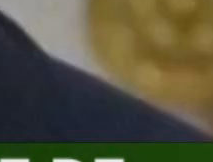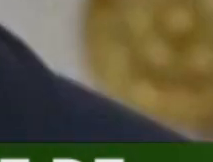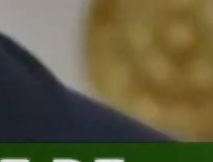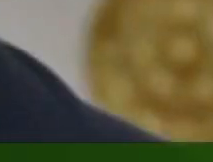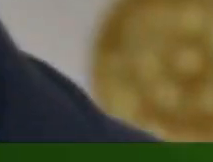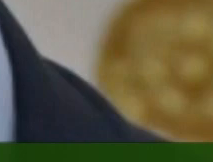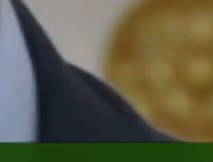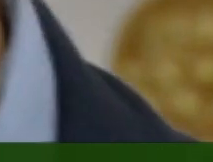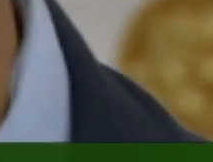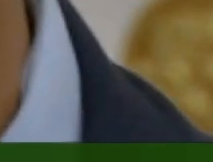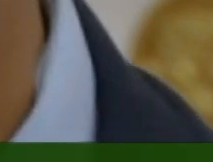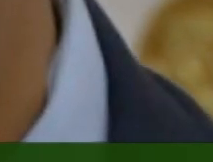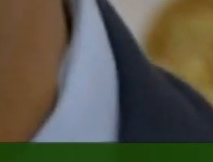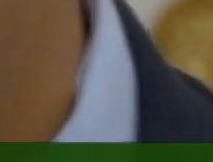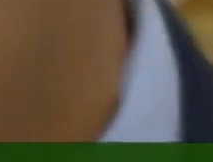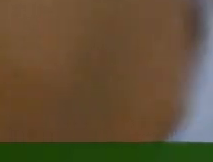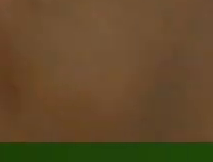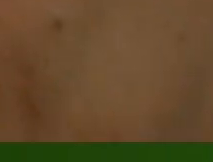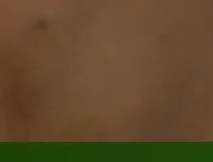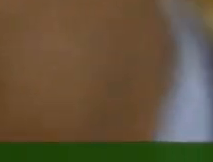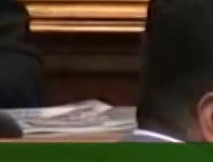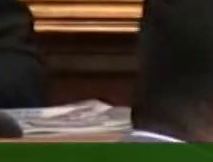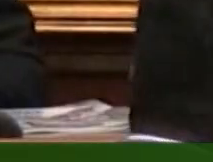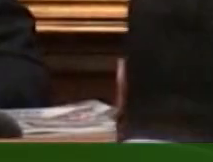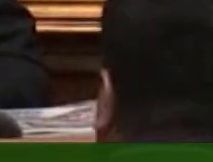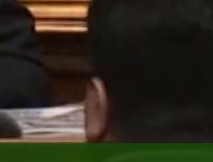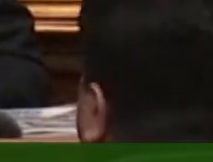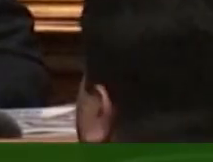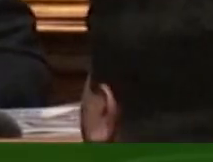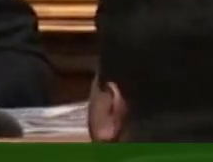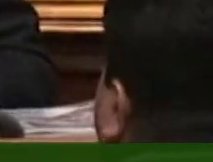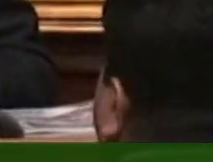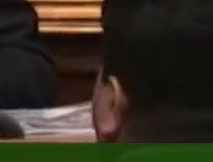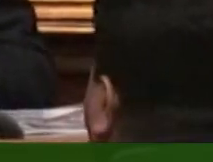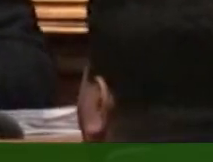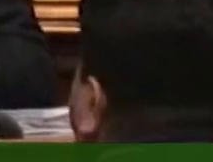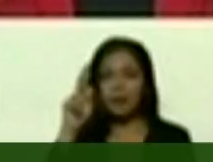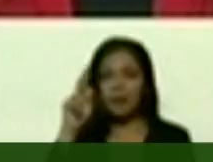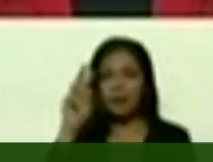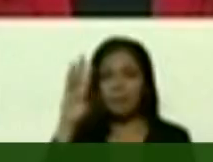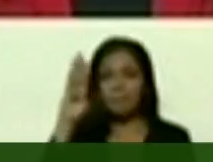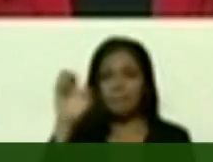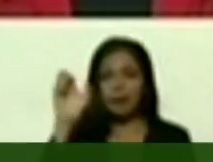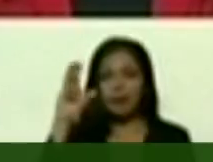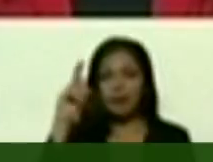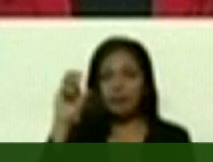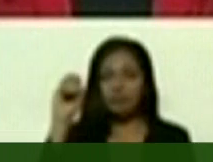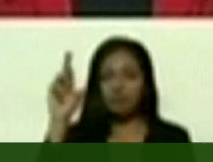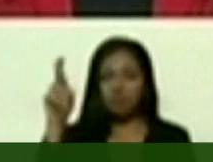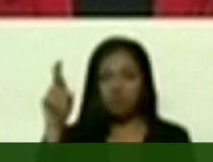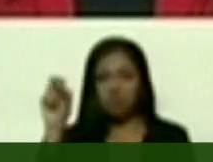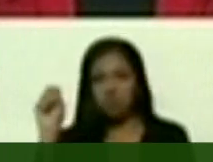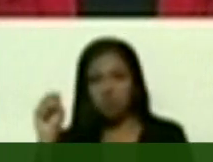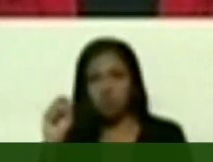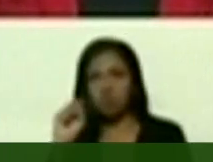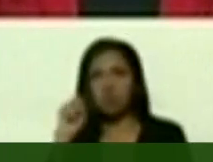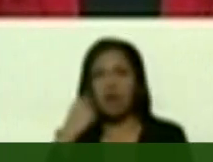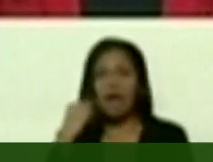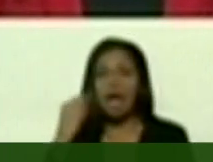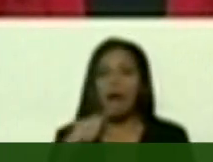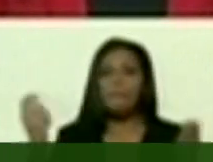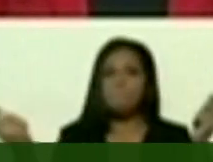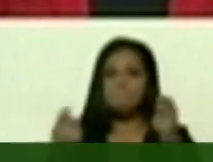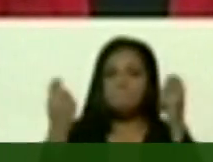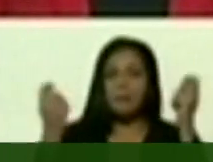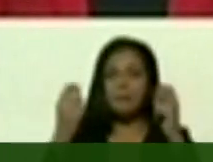diálogos se discuten 6 puntos y se declaró optimista sobre las conversaciones con la oposición. Así que es auspicioso